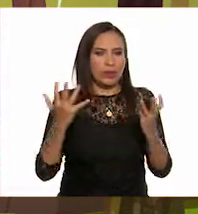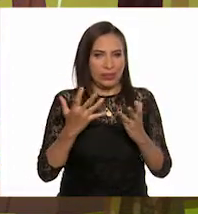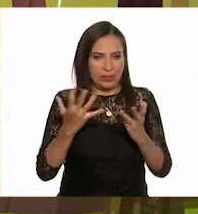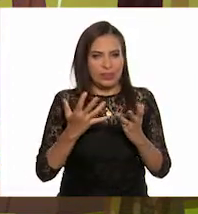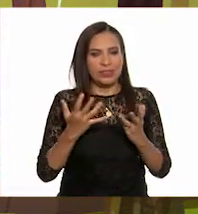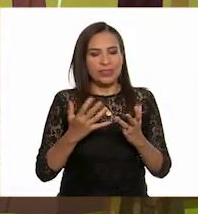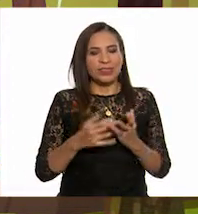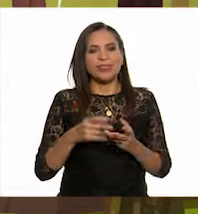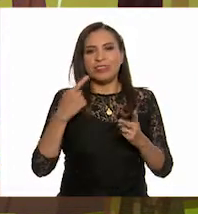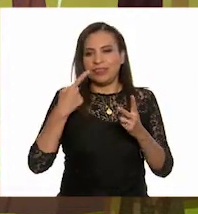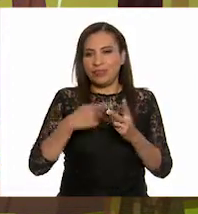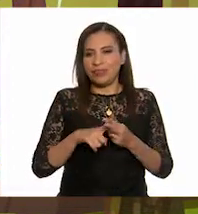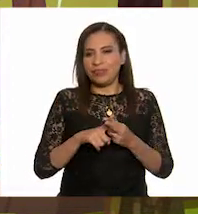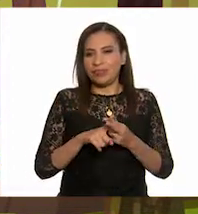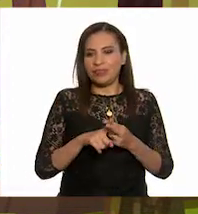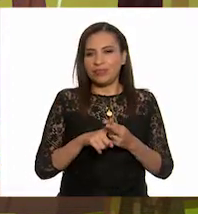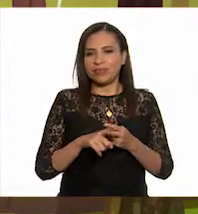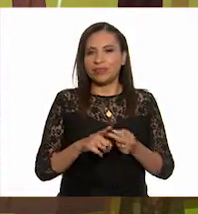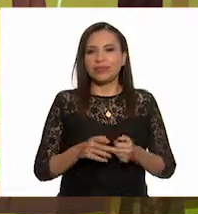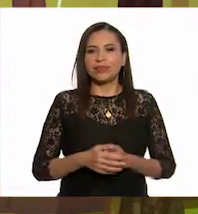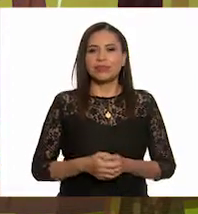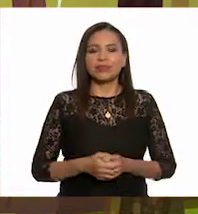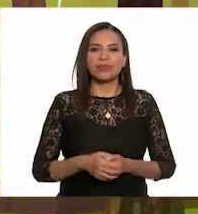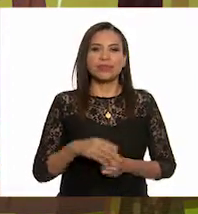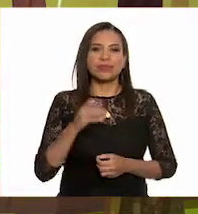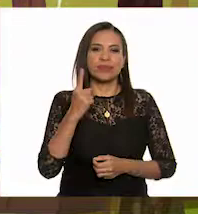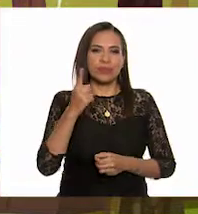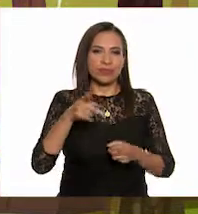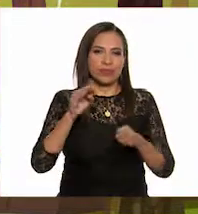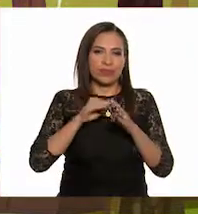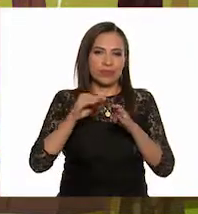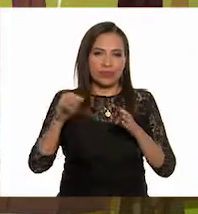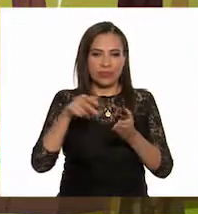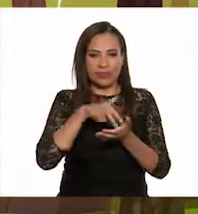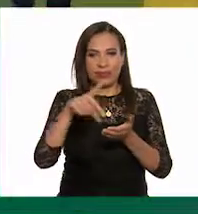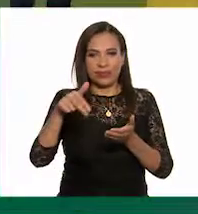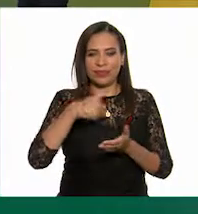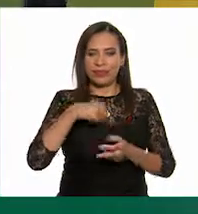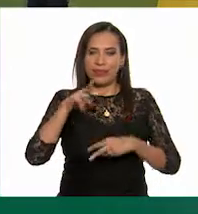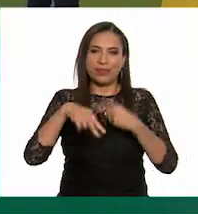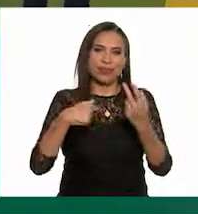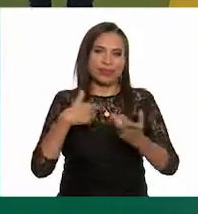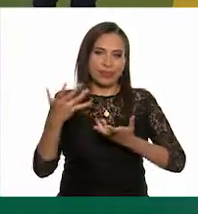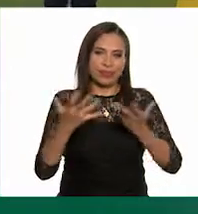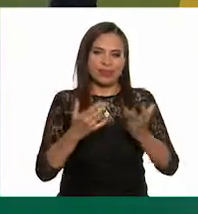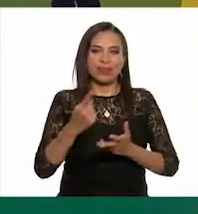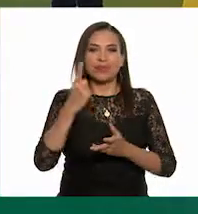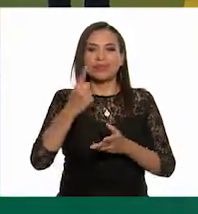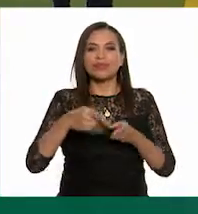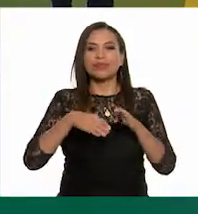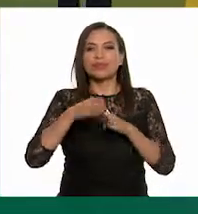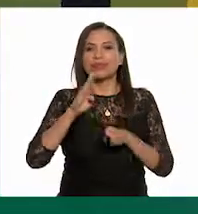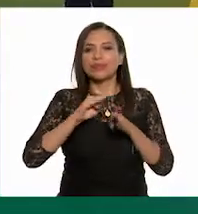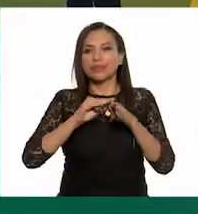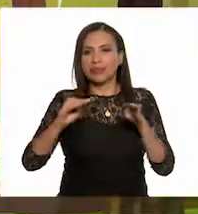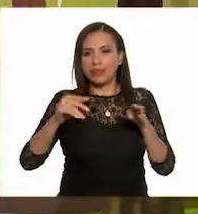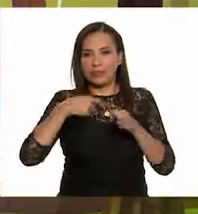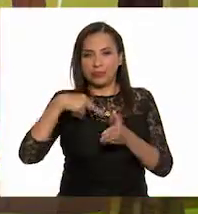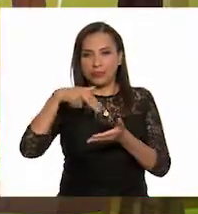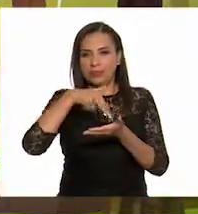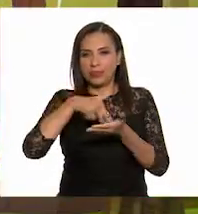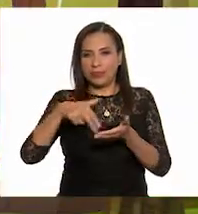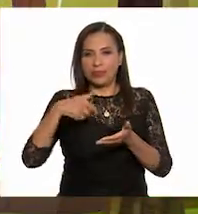haciendo. Vamos a empezar la caminata y dice... Un kilómetro a pie, ya hice... Un kilómetro